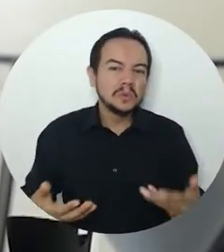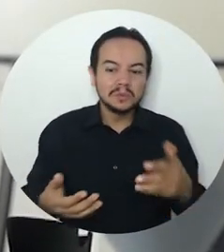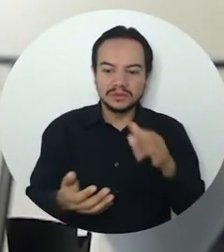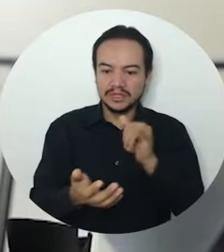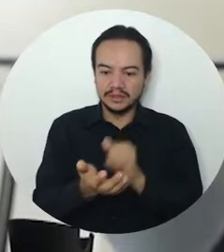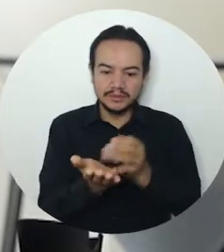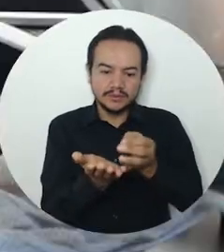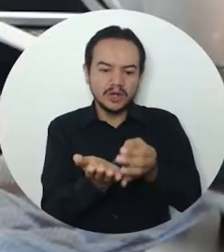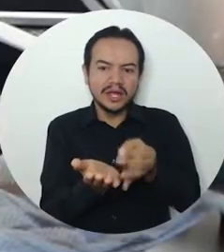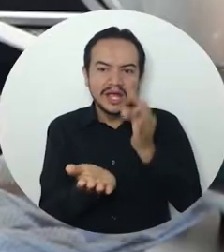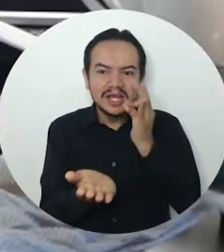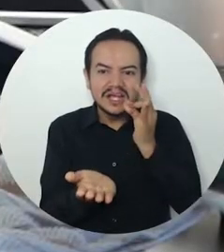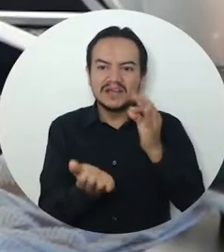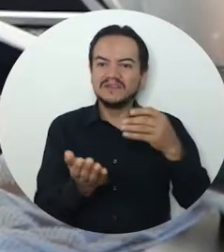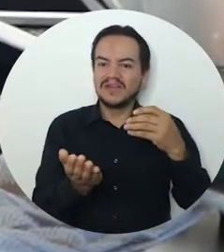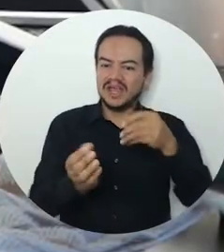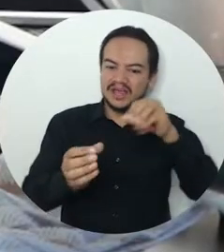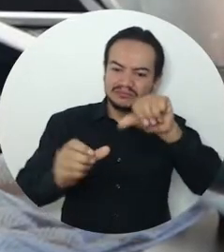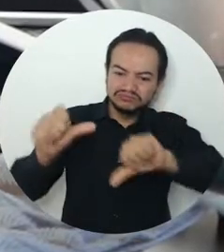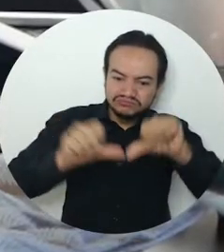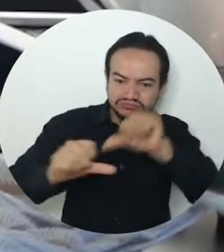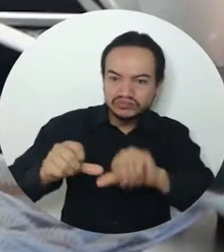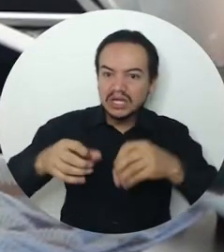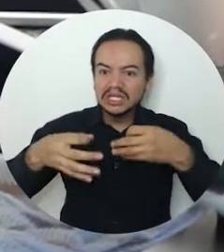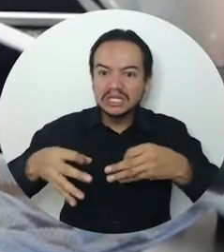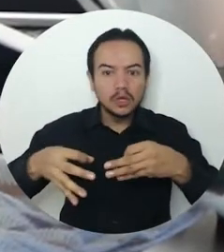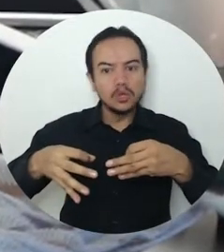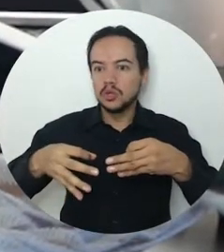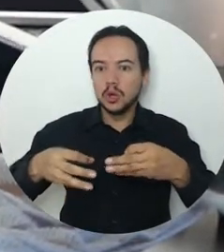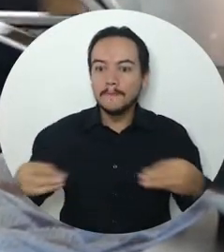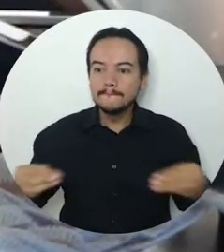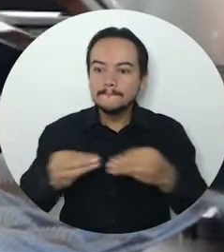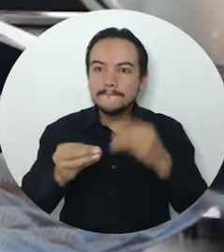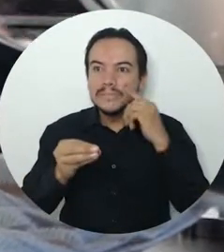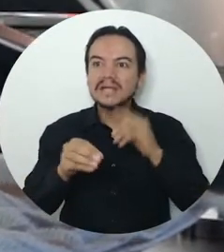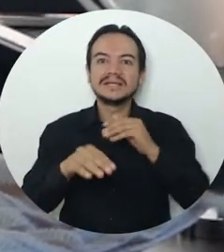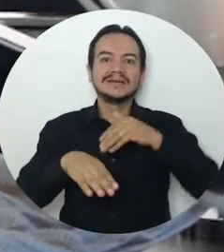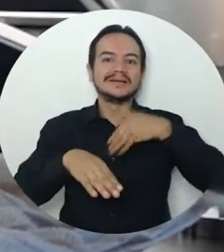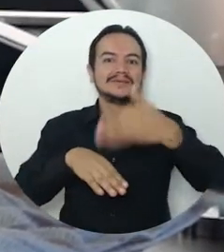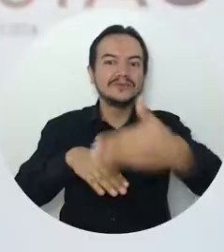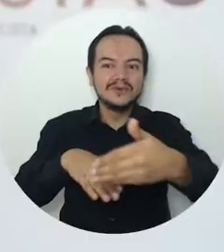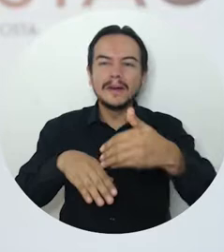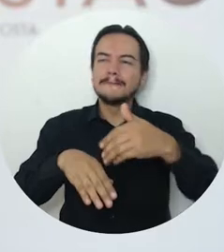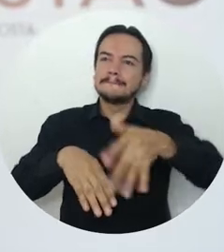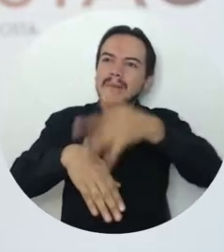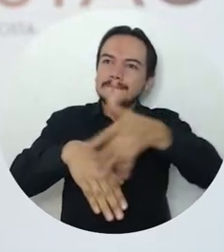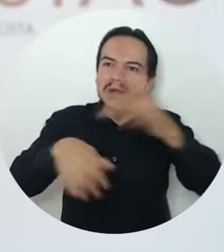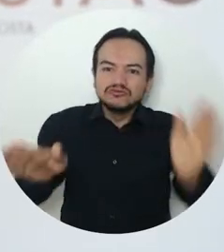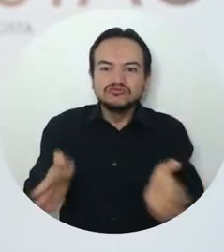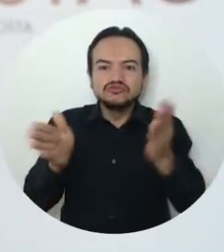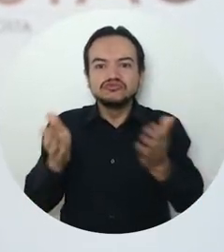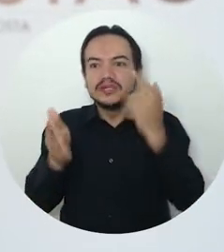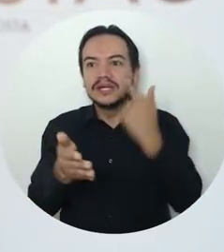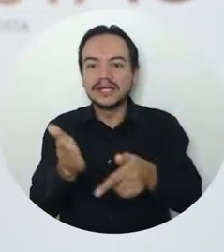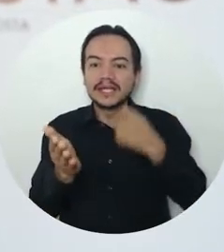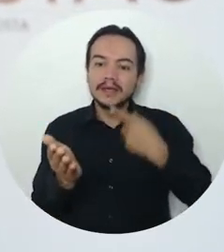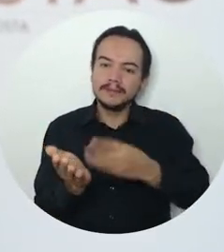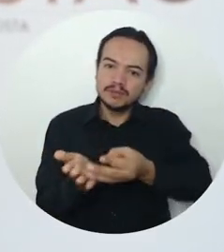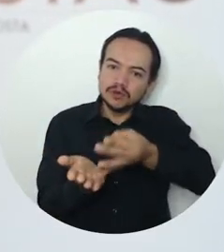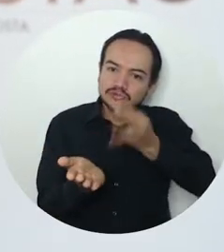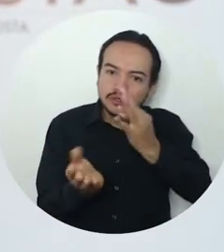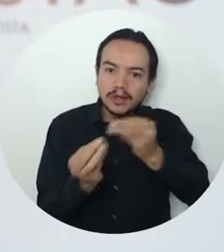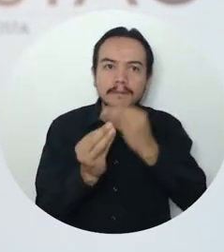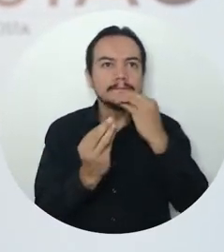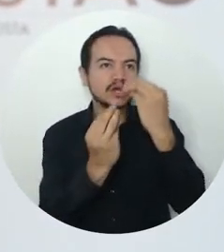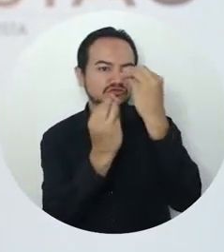de un campeonato nacional, y para hacer no solamente un campeonato de barismo, sino también para hacer más eventos que